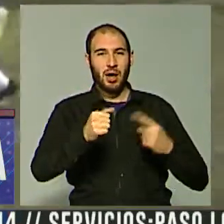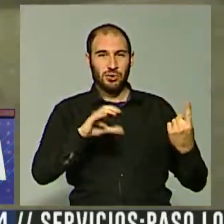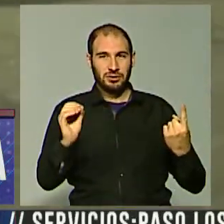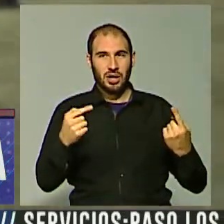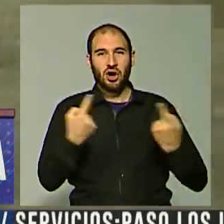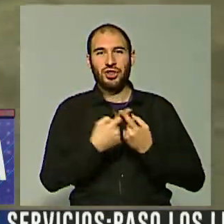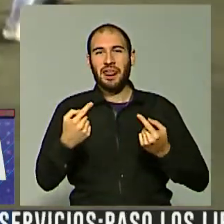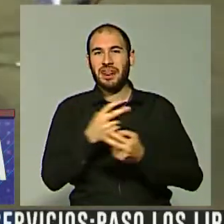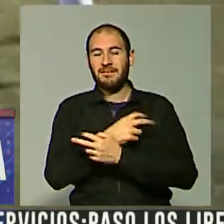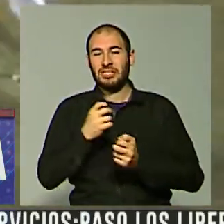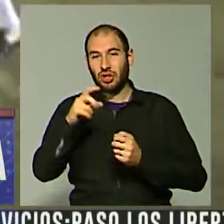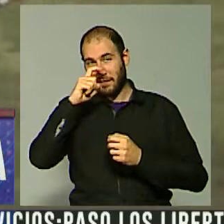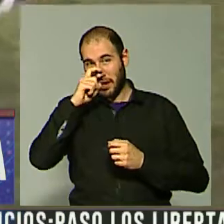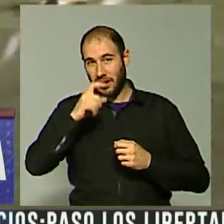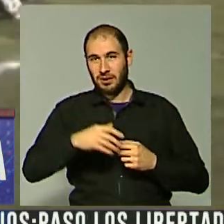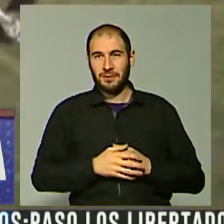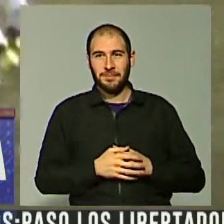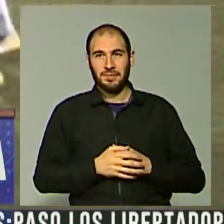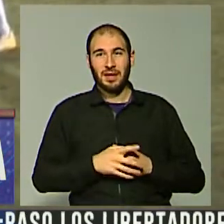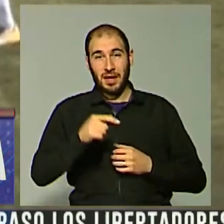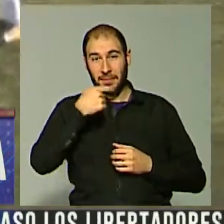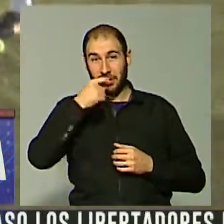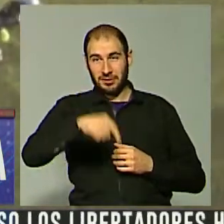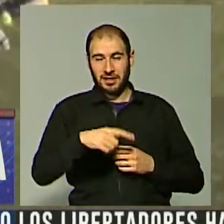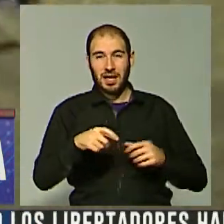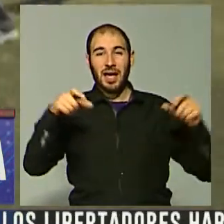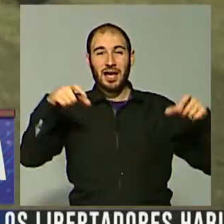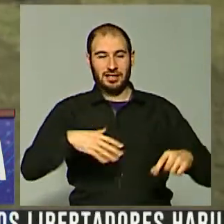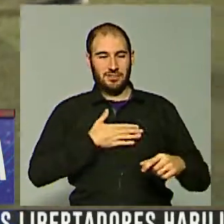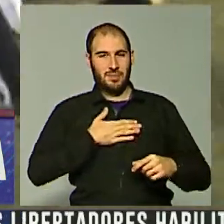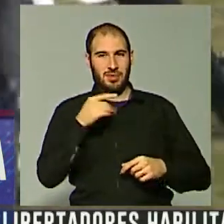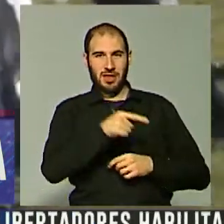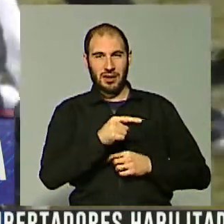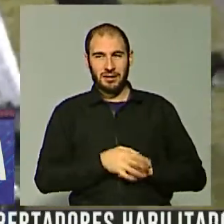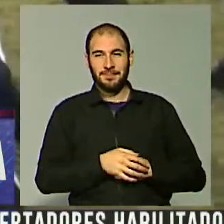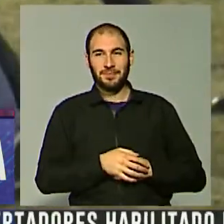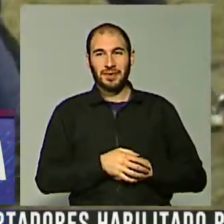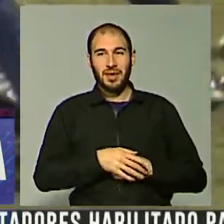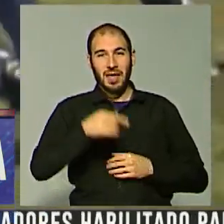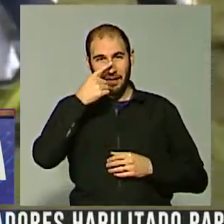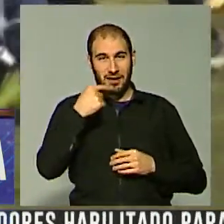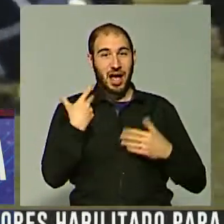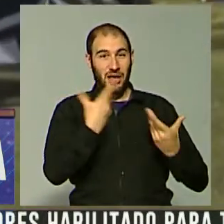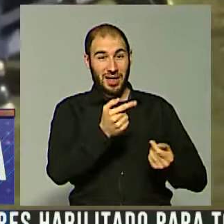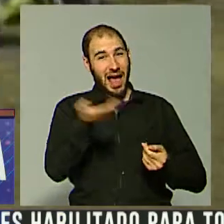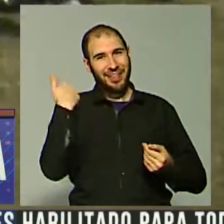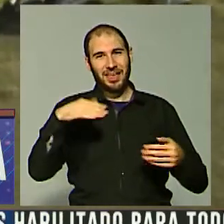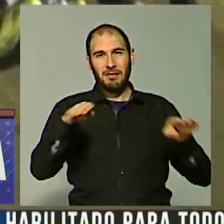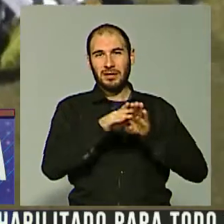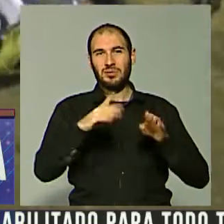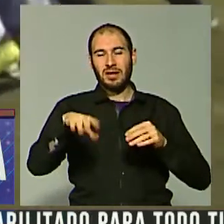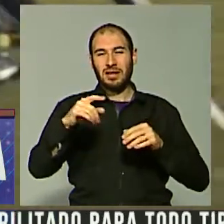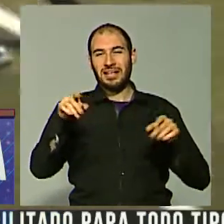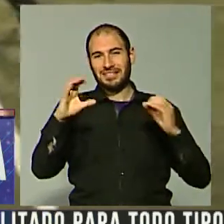ante Defensores de Belgrano de Villa Ramallo aquí en Mendoza en el Víctor Antonio Alegro Tari. Resultado que le servía, recordemos que había empatado en Villa